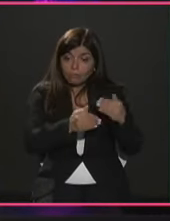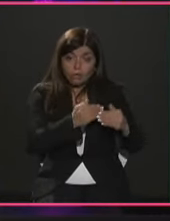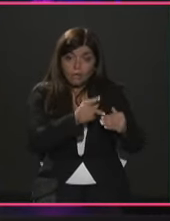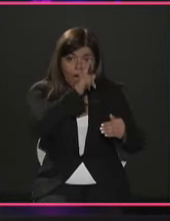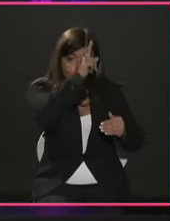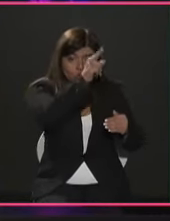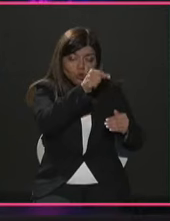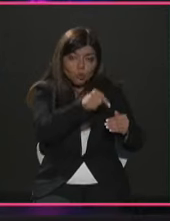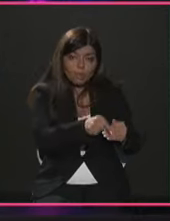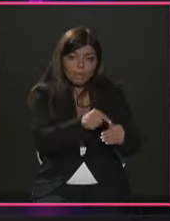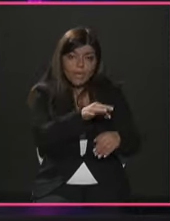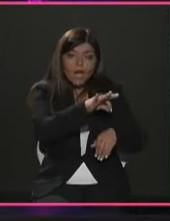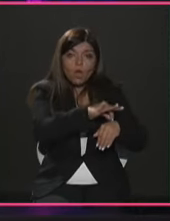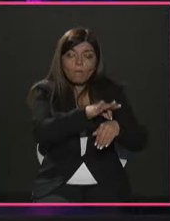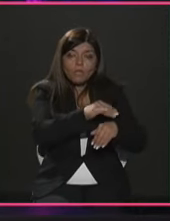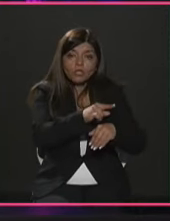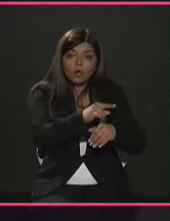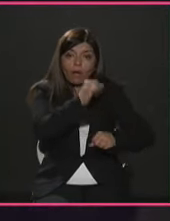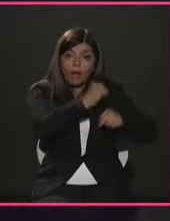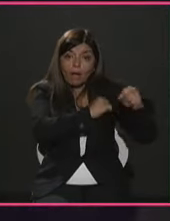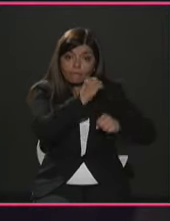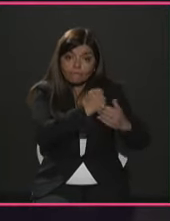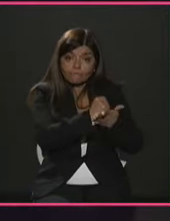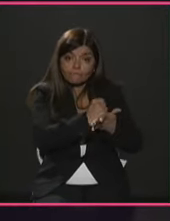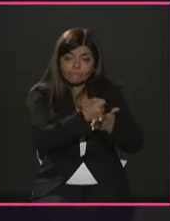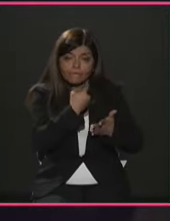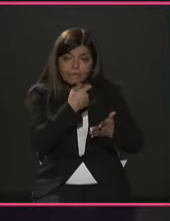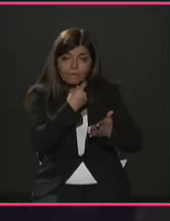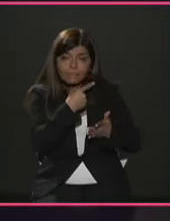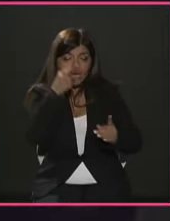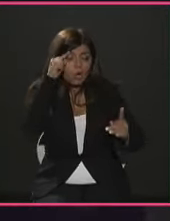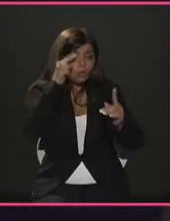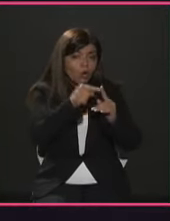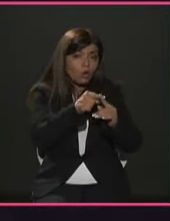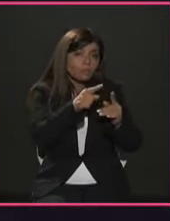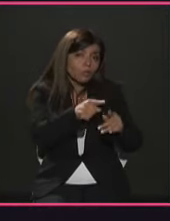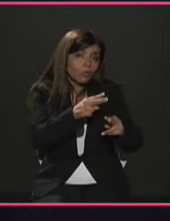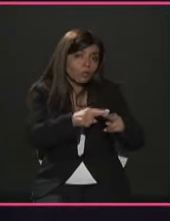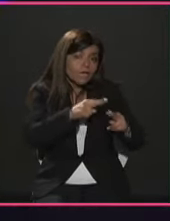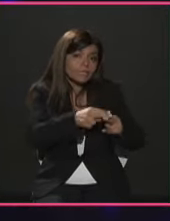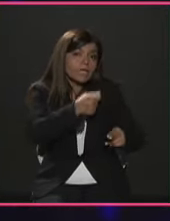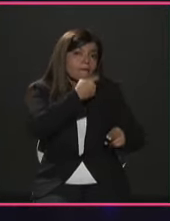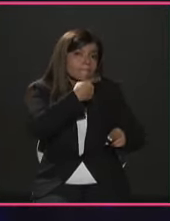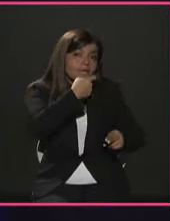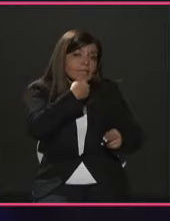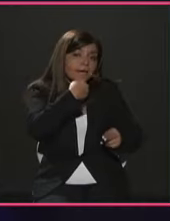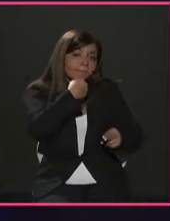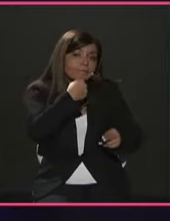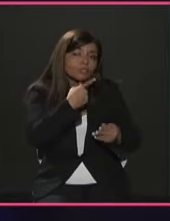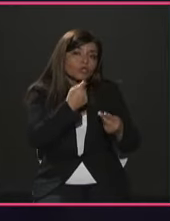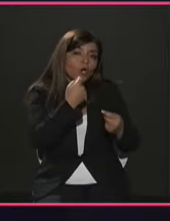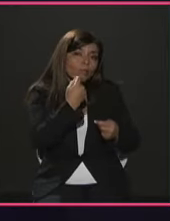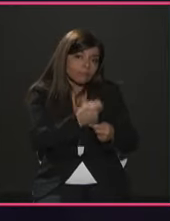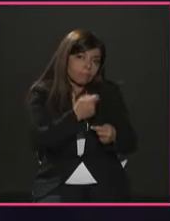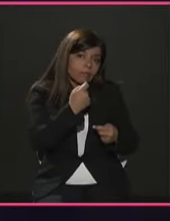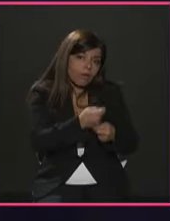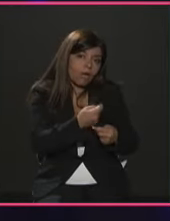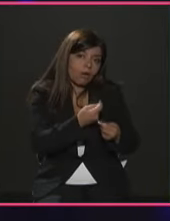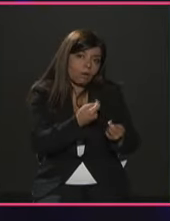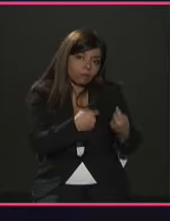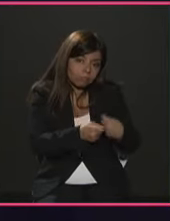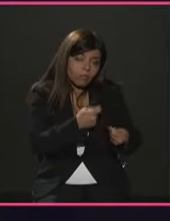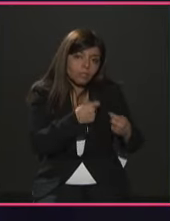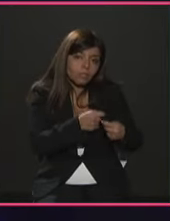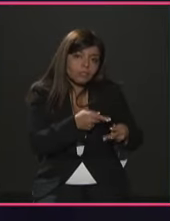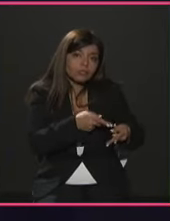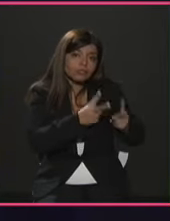que está hoy día liderada por la industria farmacéutica Con un objetivo de crear los medicamentos más rentables y que van a permitir